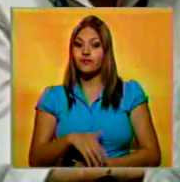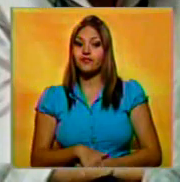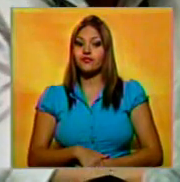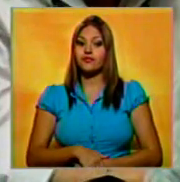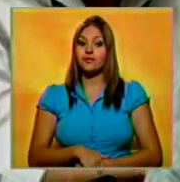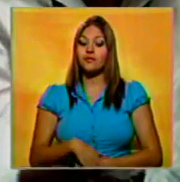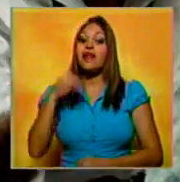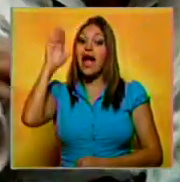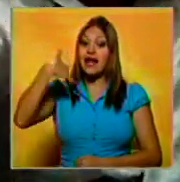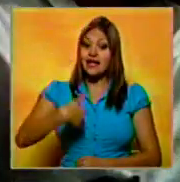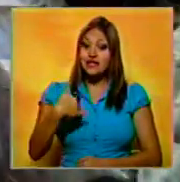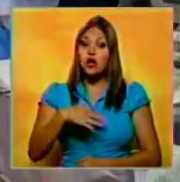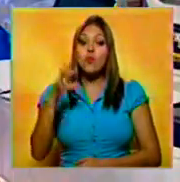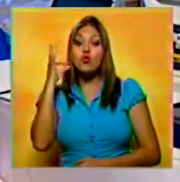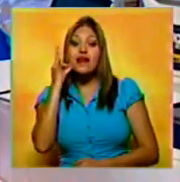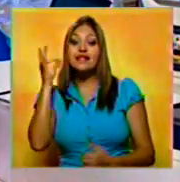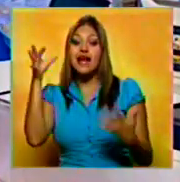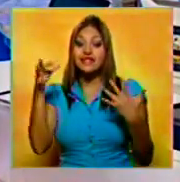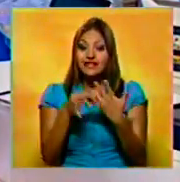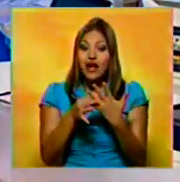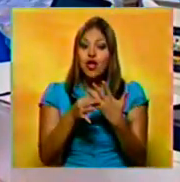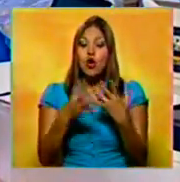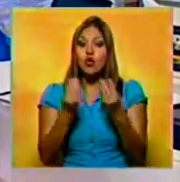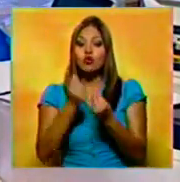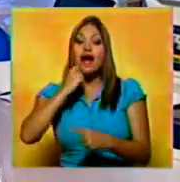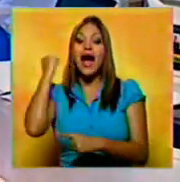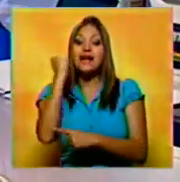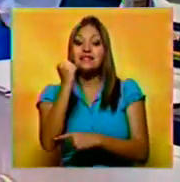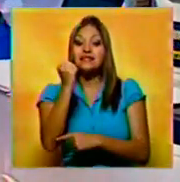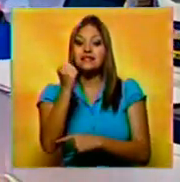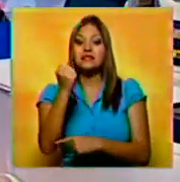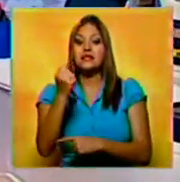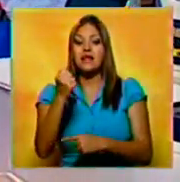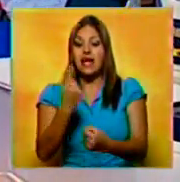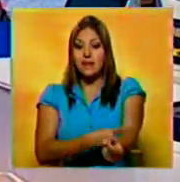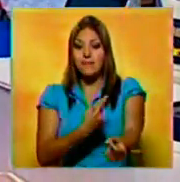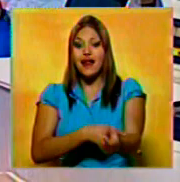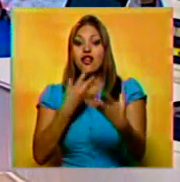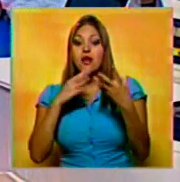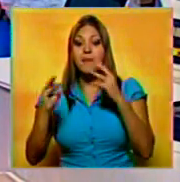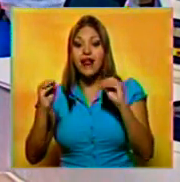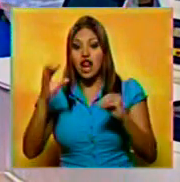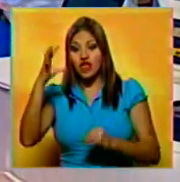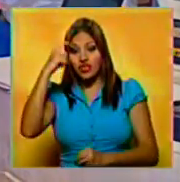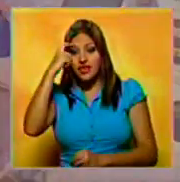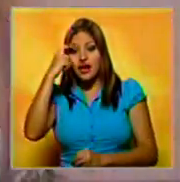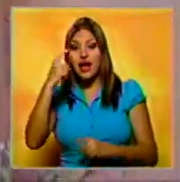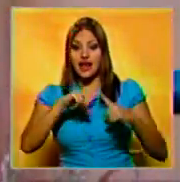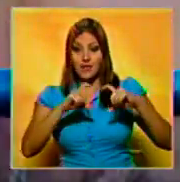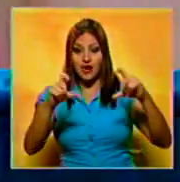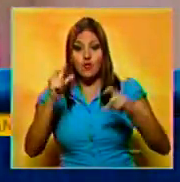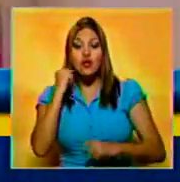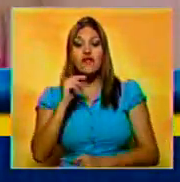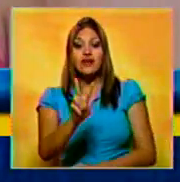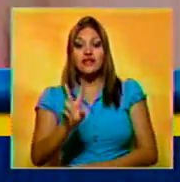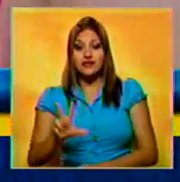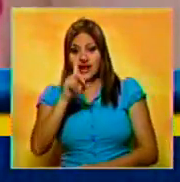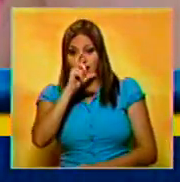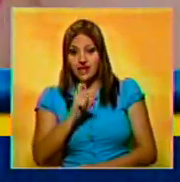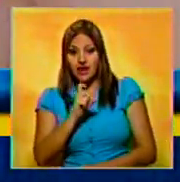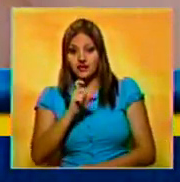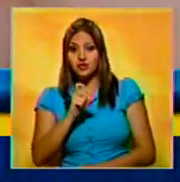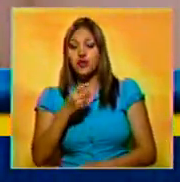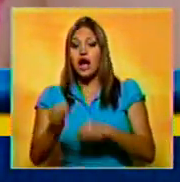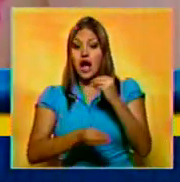en Argentina una mujer se casó con el asesino de su hermana gemela en el día de los enamorados edit casas de 23 años se unió